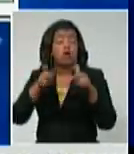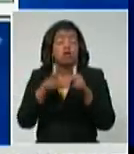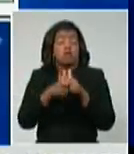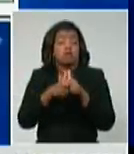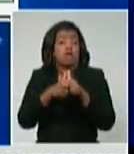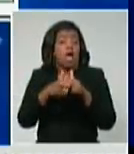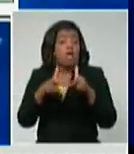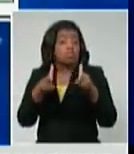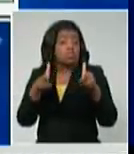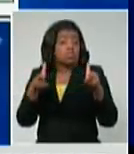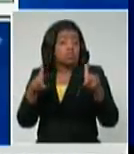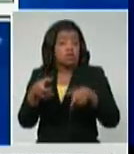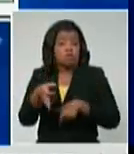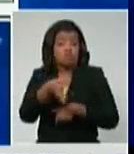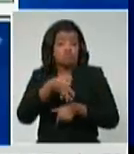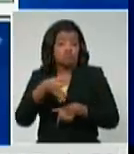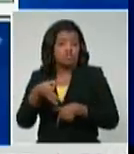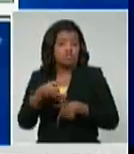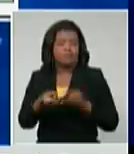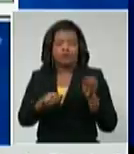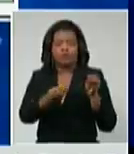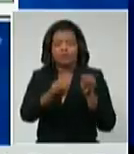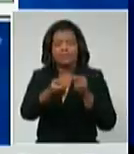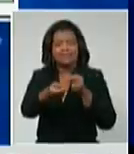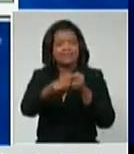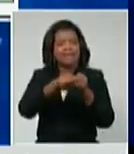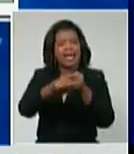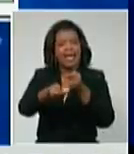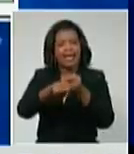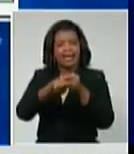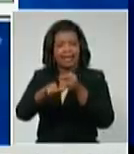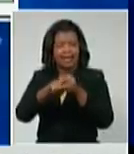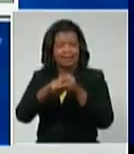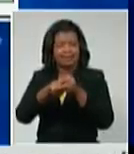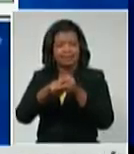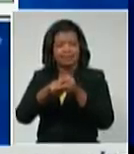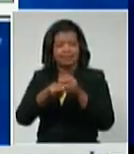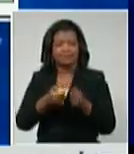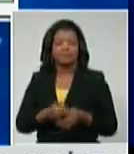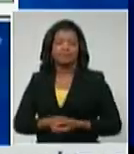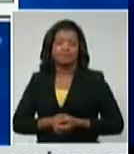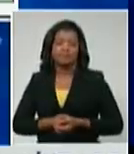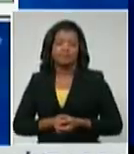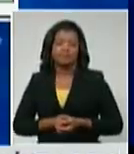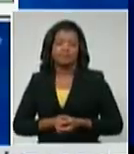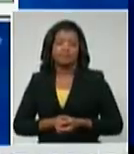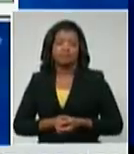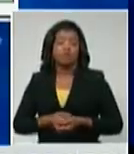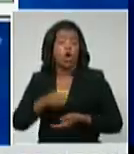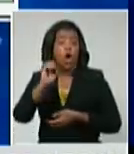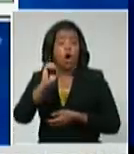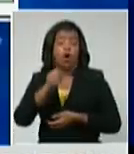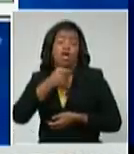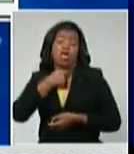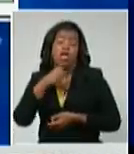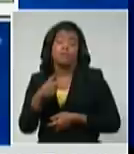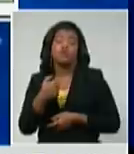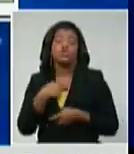un municipio y otro sea una calle, que no es solo que yo trabajo en el,